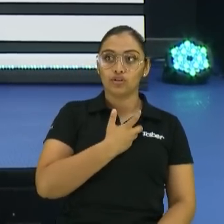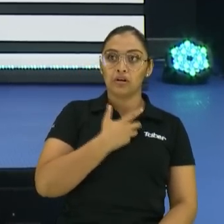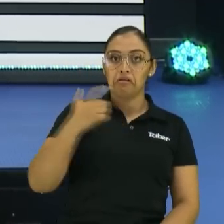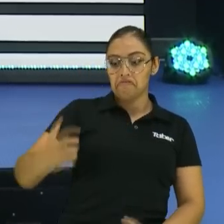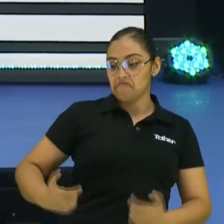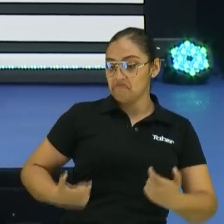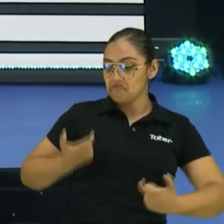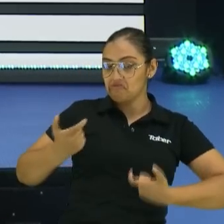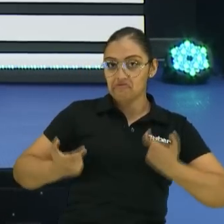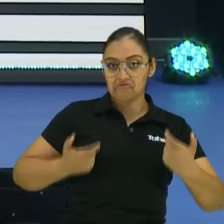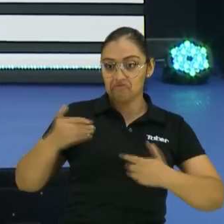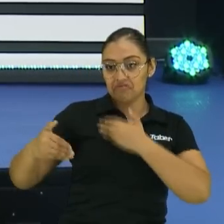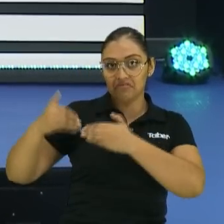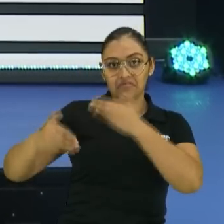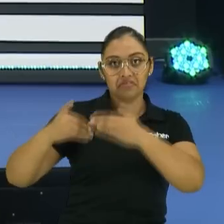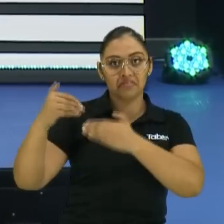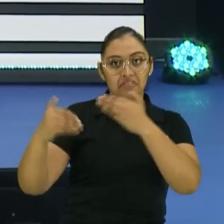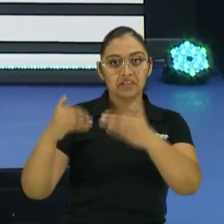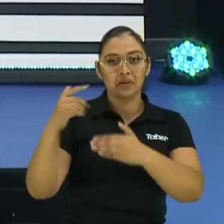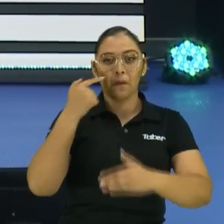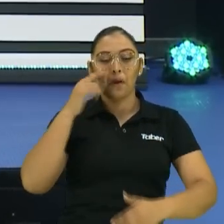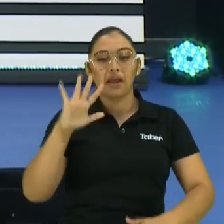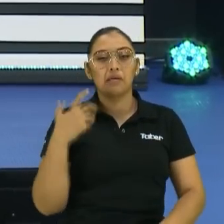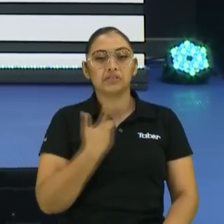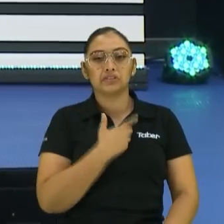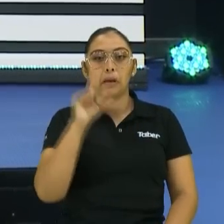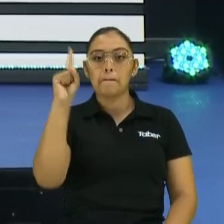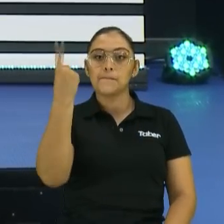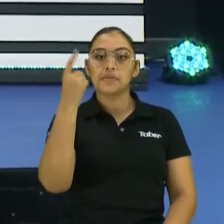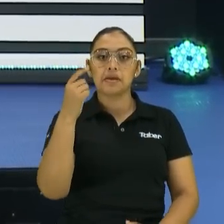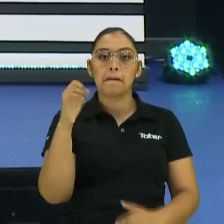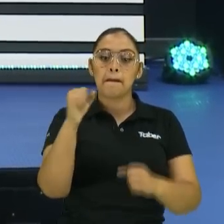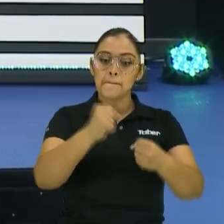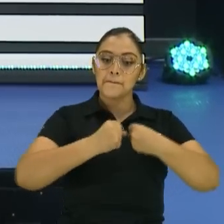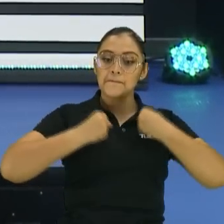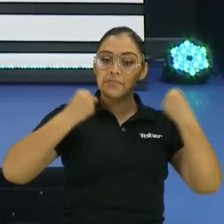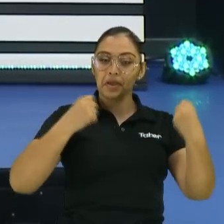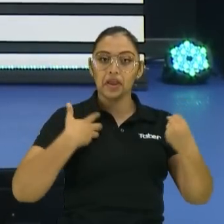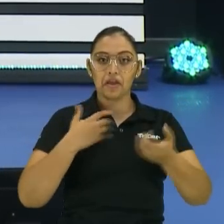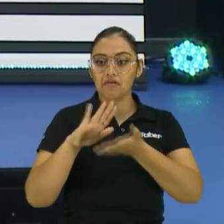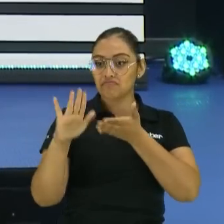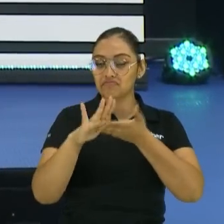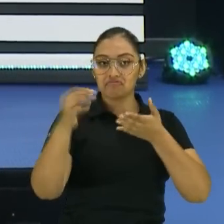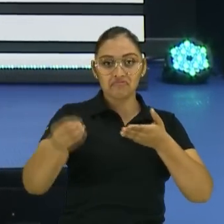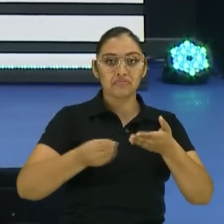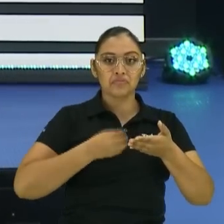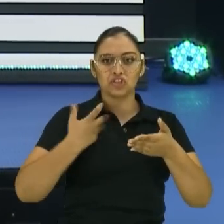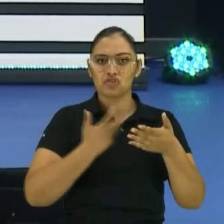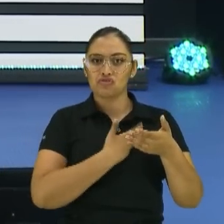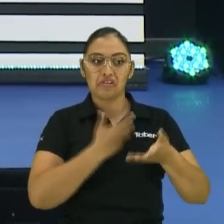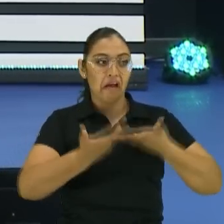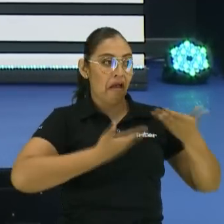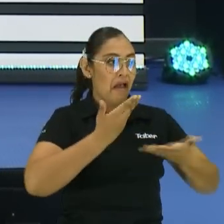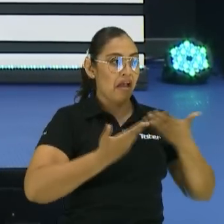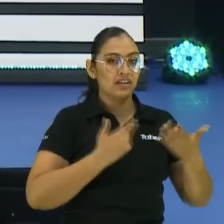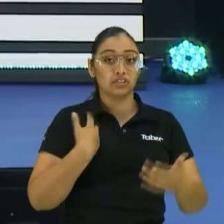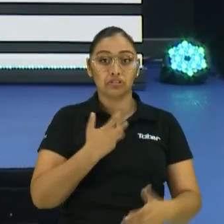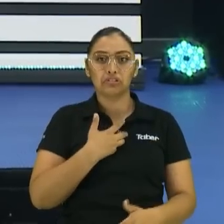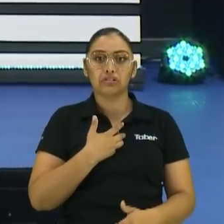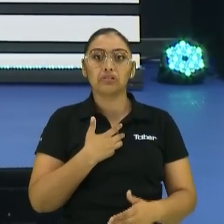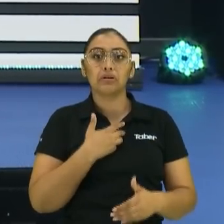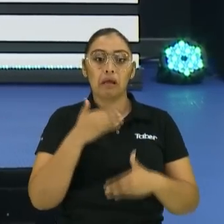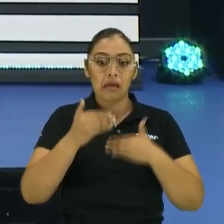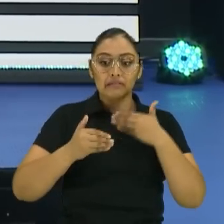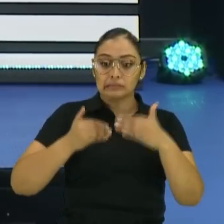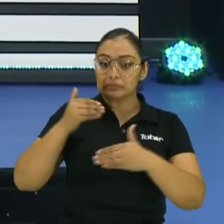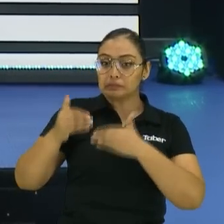cuando llegas a tu primer millón tú te comienzas a enfriar cuando comienzas a tomar superventa Tú te comienzas a enfriar y vas